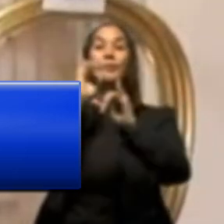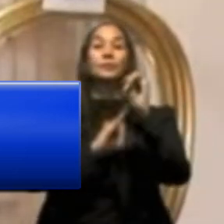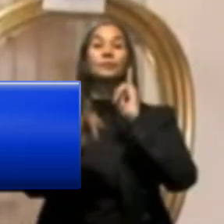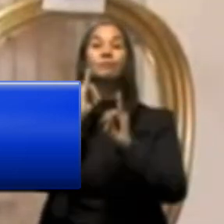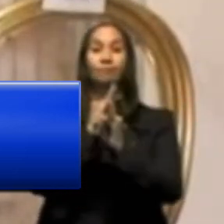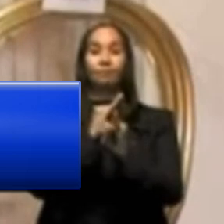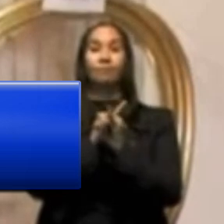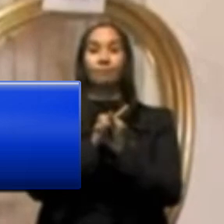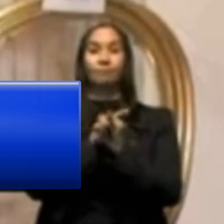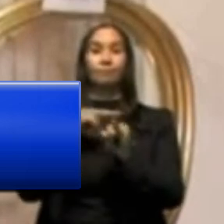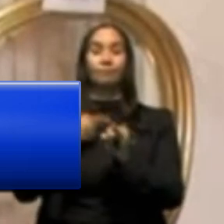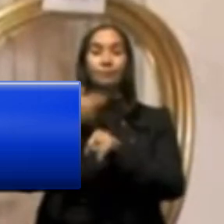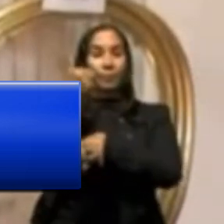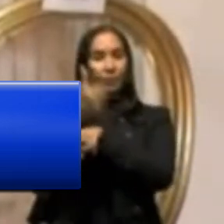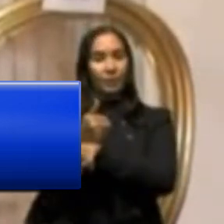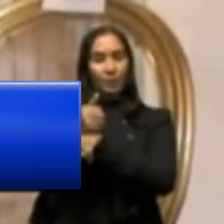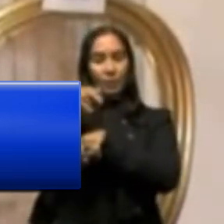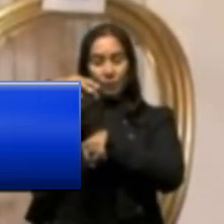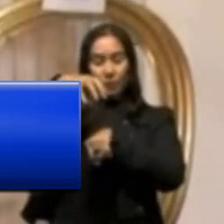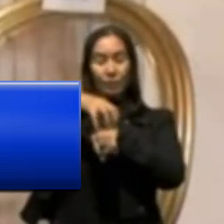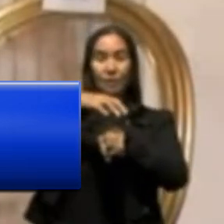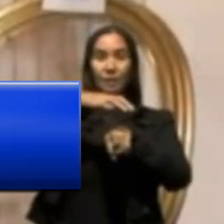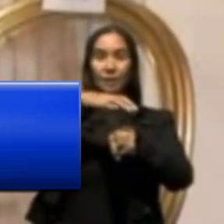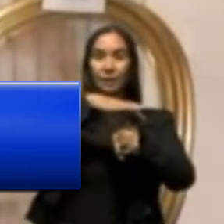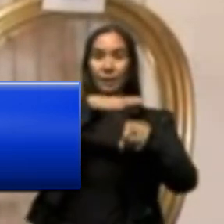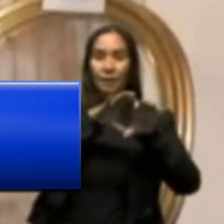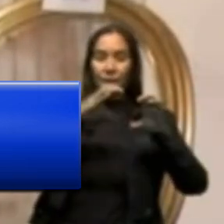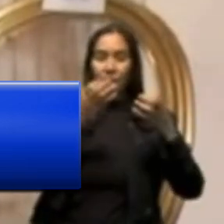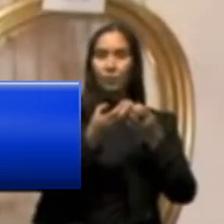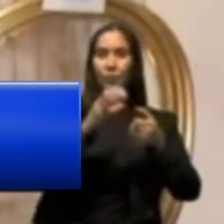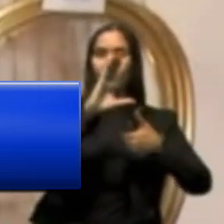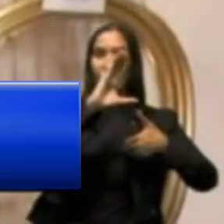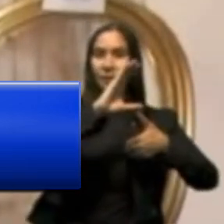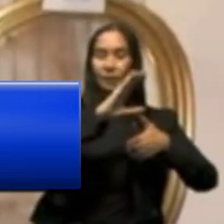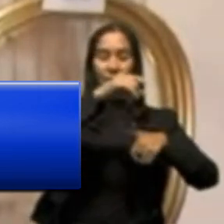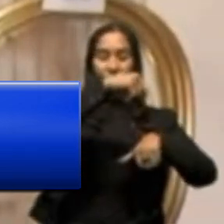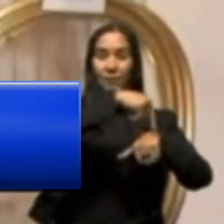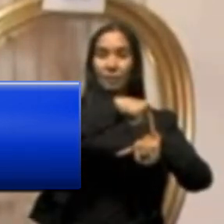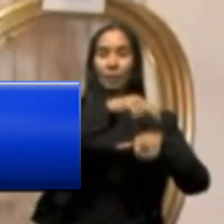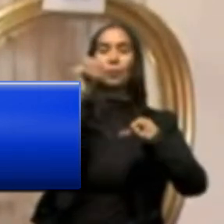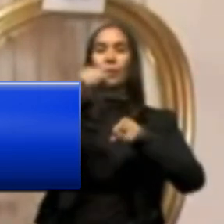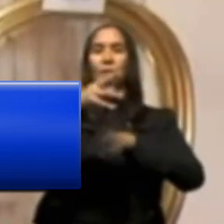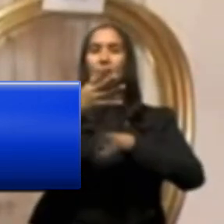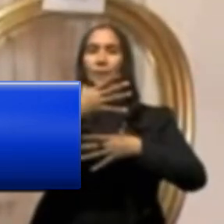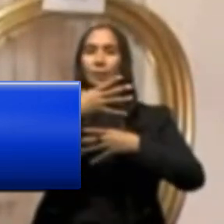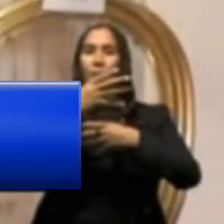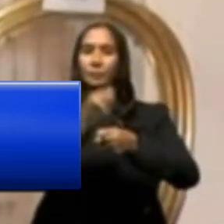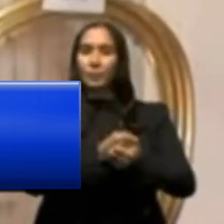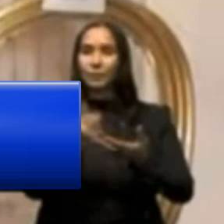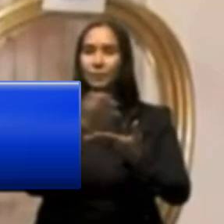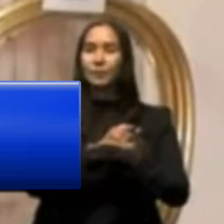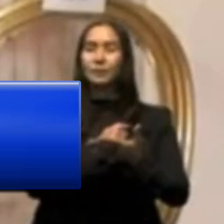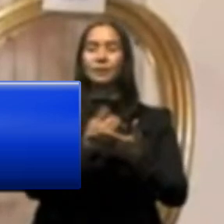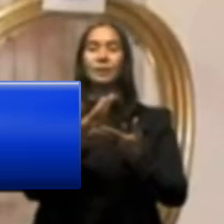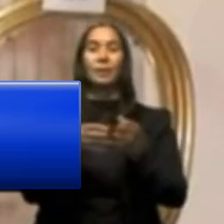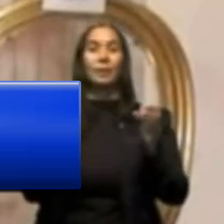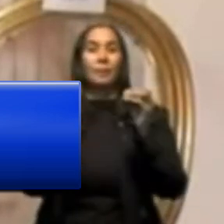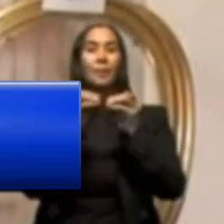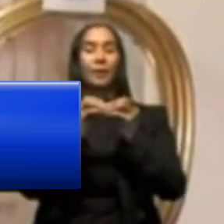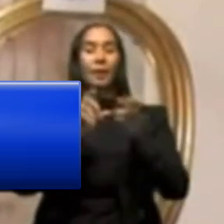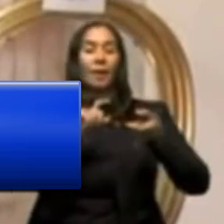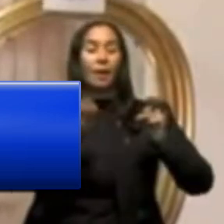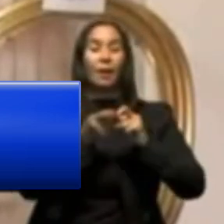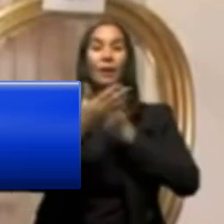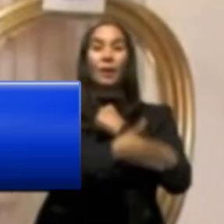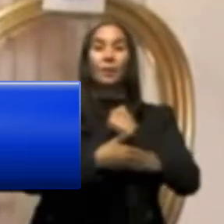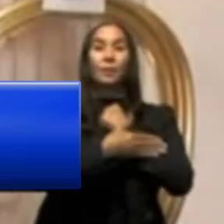internacional nuestra posición geográfica privilegiada en el Caribe puede ser aprovechada al máximo convirtiendo al país